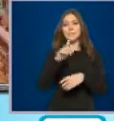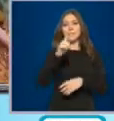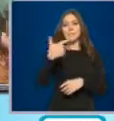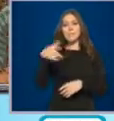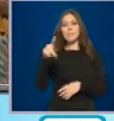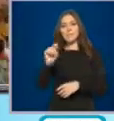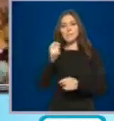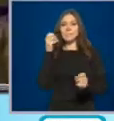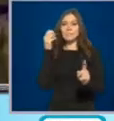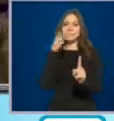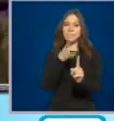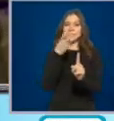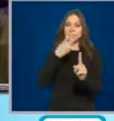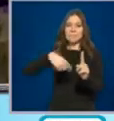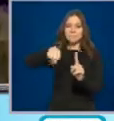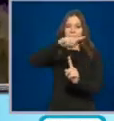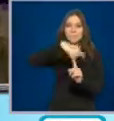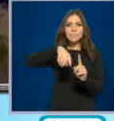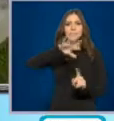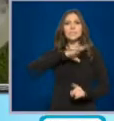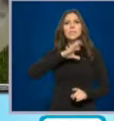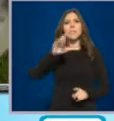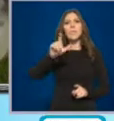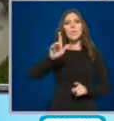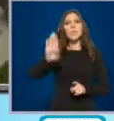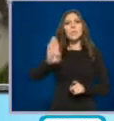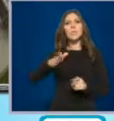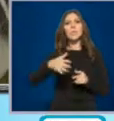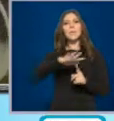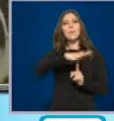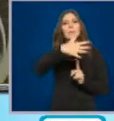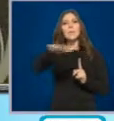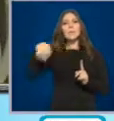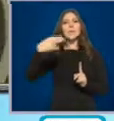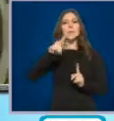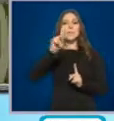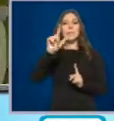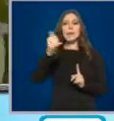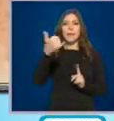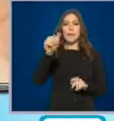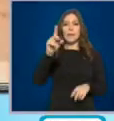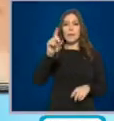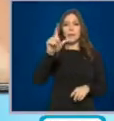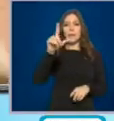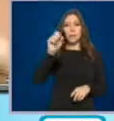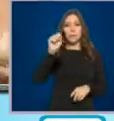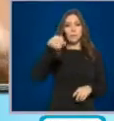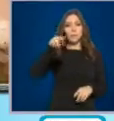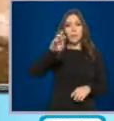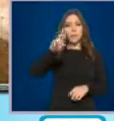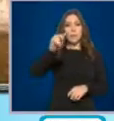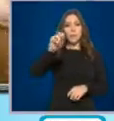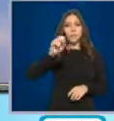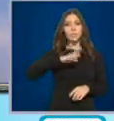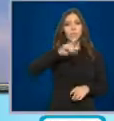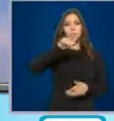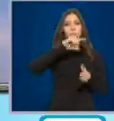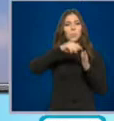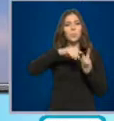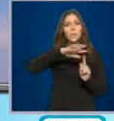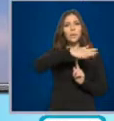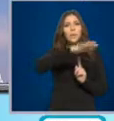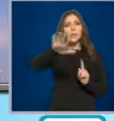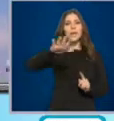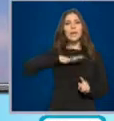orientados a esta diversidad. Clubes de playas, en la Playa de los Muertos es muy conocido. Fíjese que ahí hay un área que se llama las Sillas Azules, y hay una